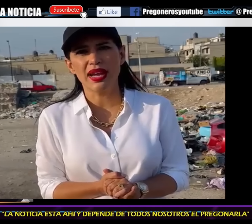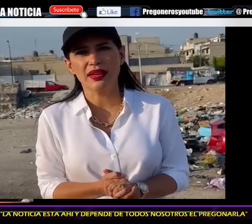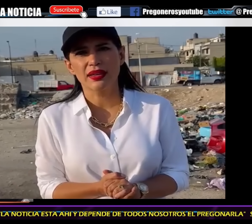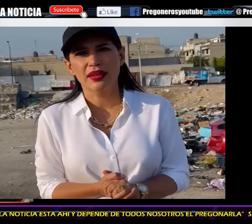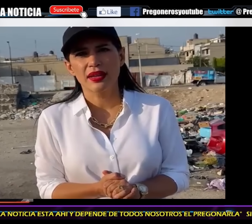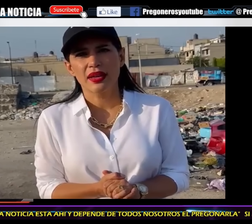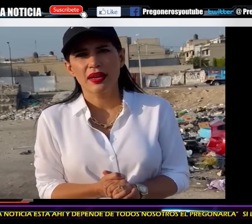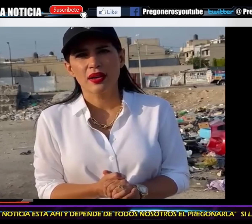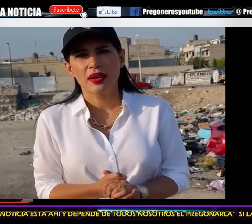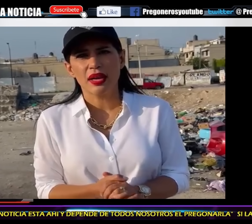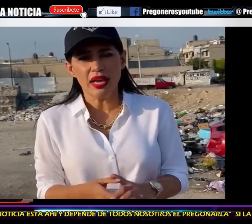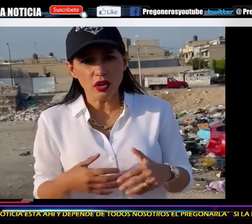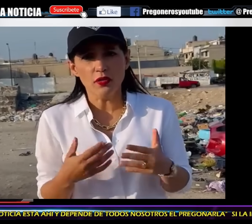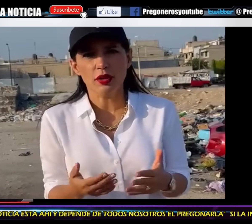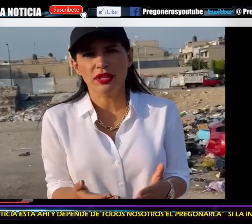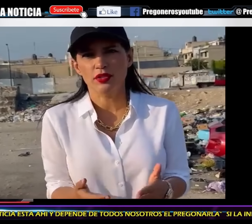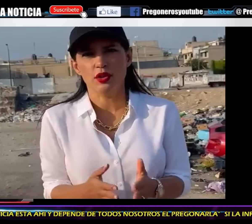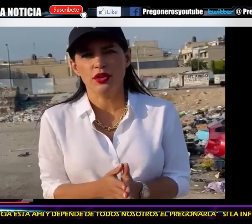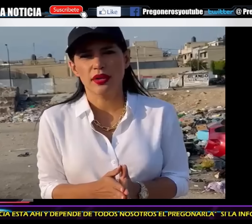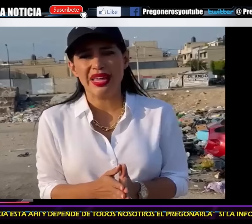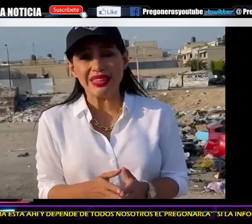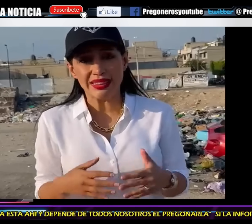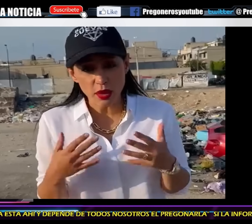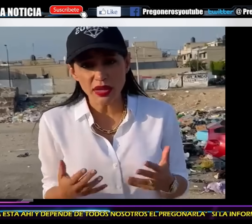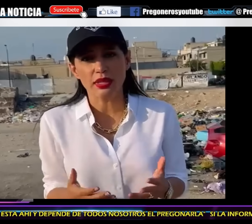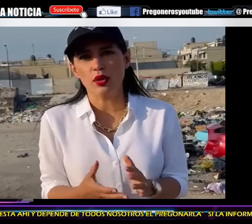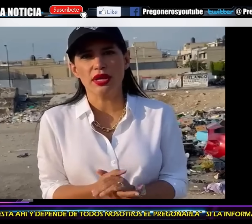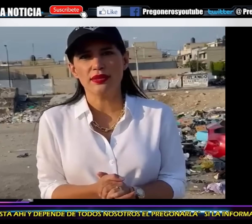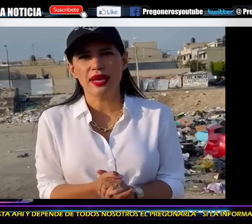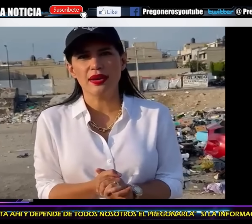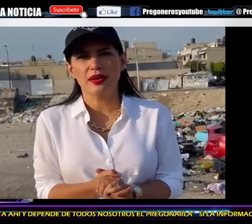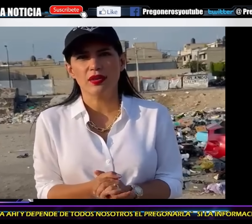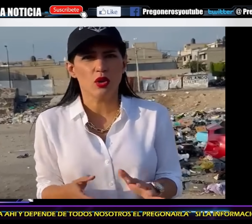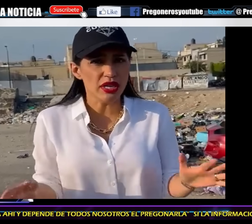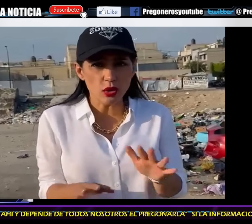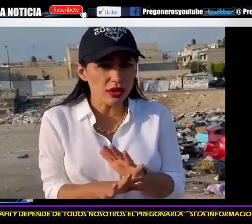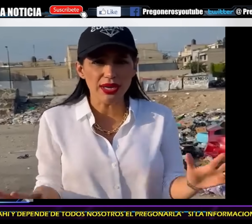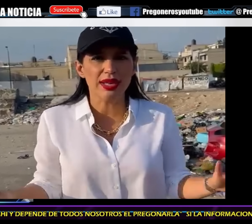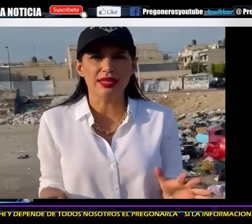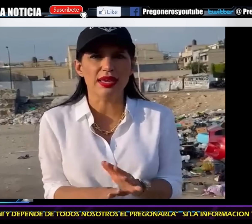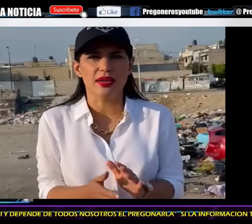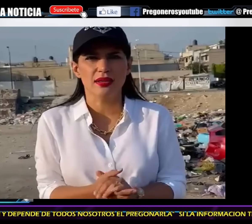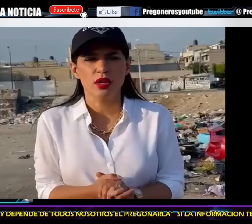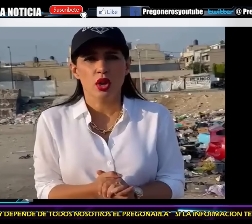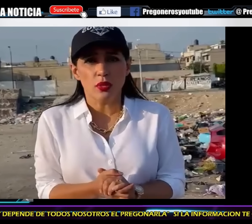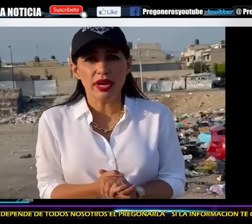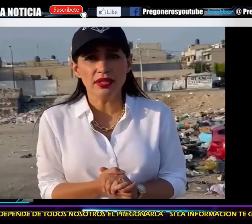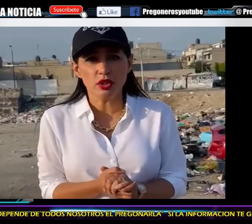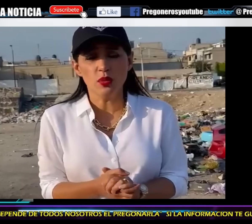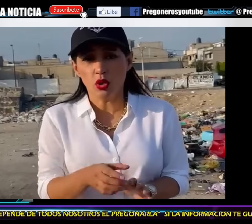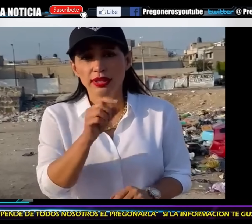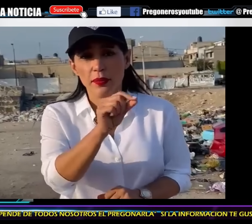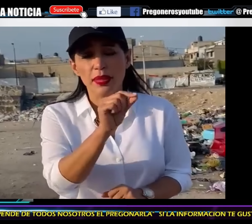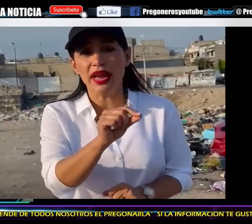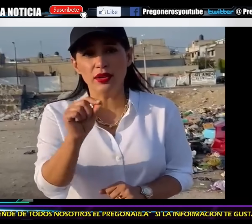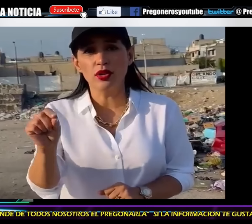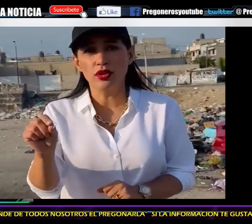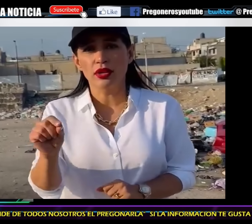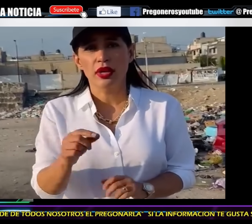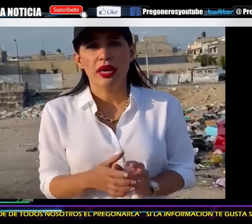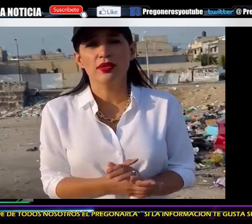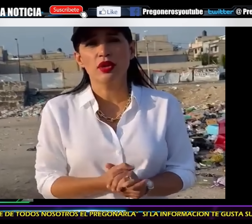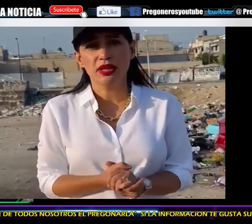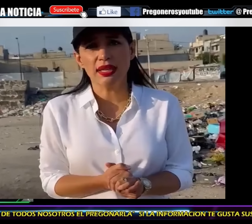vamos a entrar en confrontación en temas de violencia con ninguna alcaldía. Por eso, muy